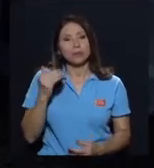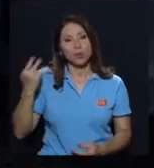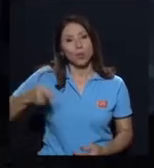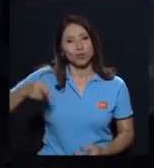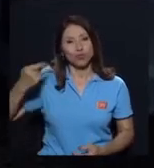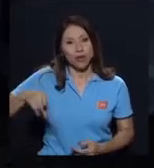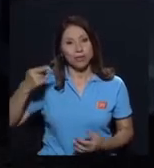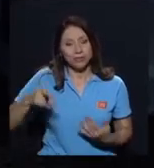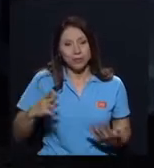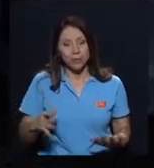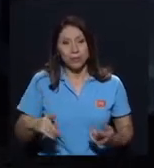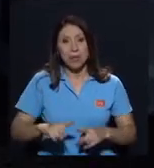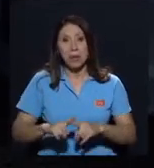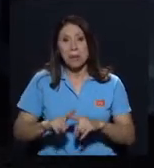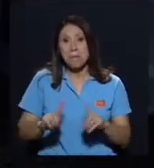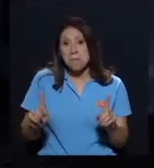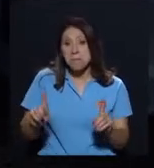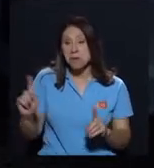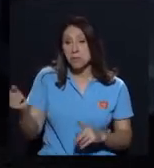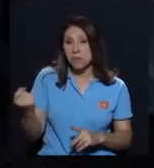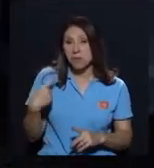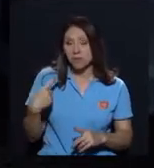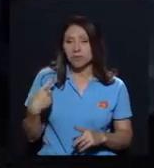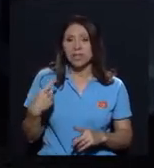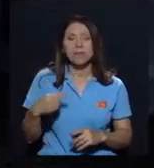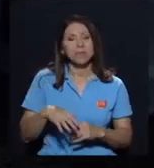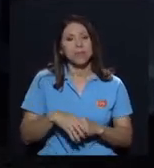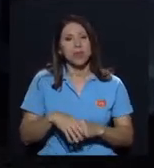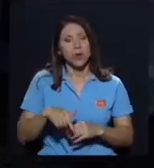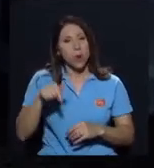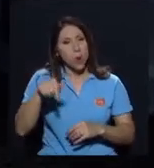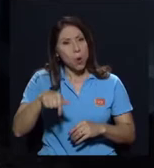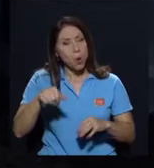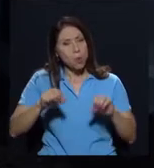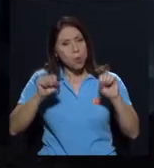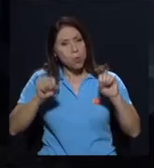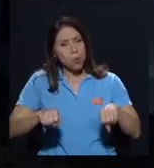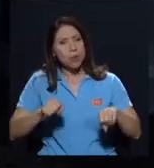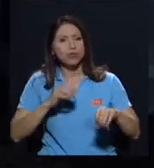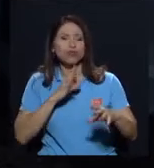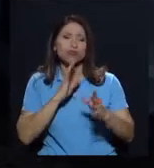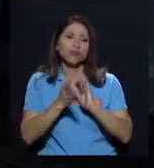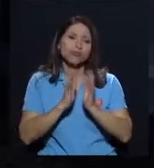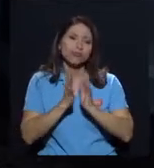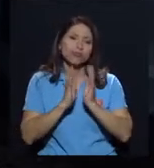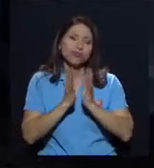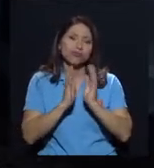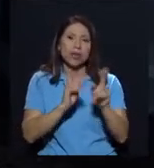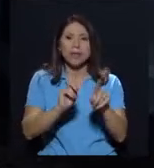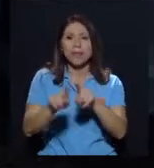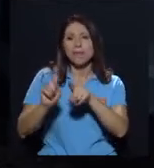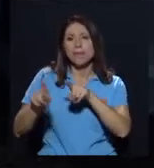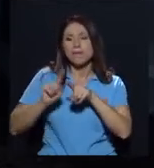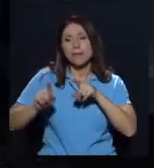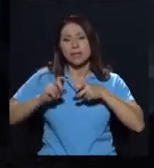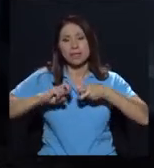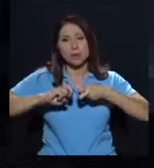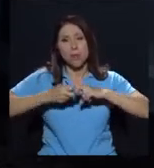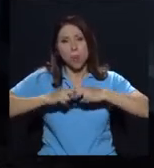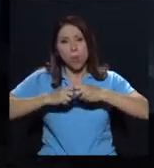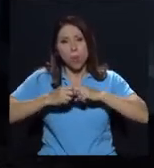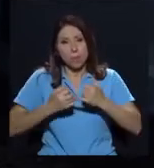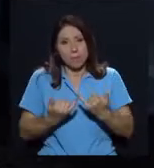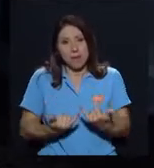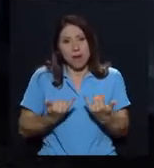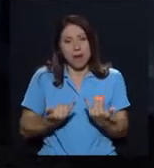pregunta podemos comenzar en la noche sobre diferentes problemas inmediatos ha